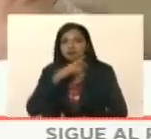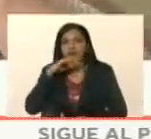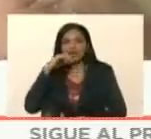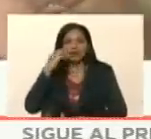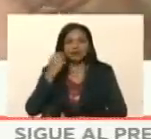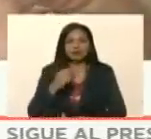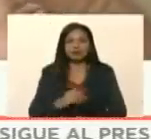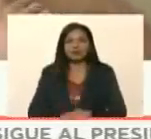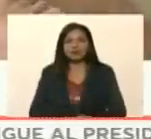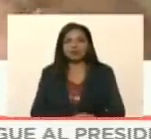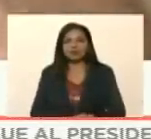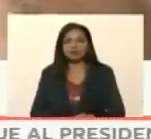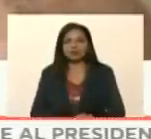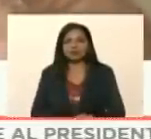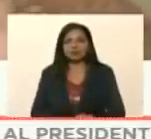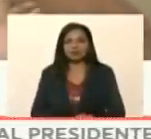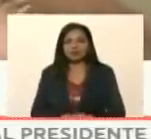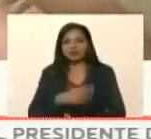¿verdad?